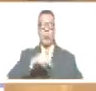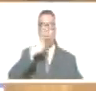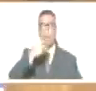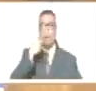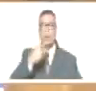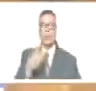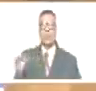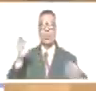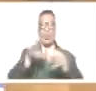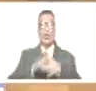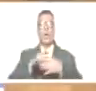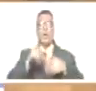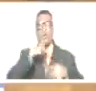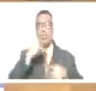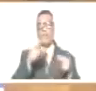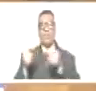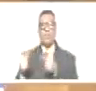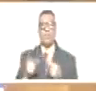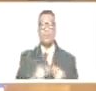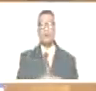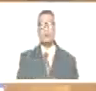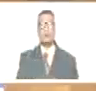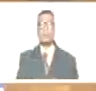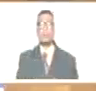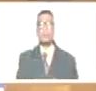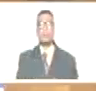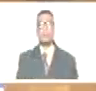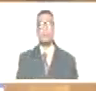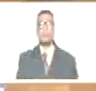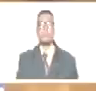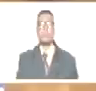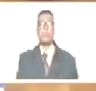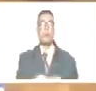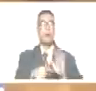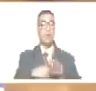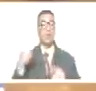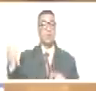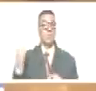poder económico. Es la herencia que traemos.